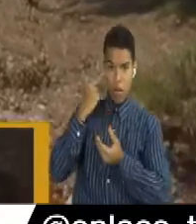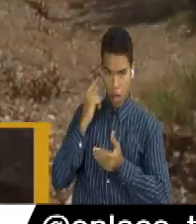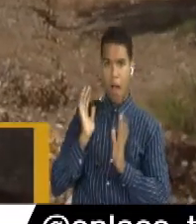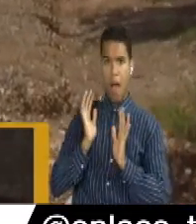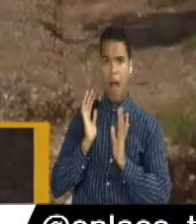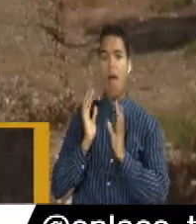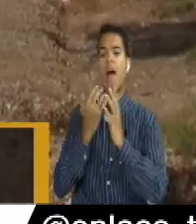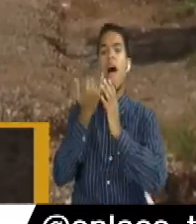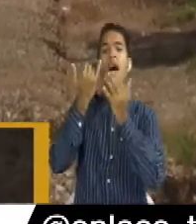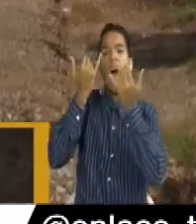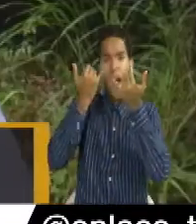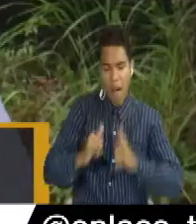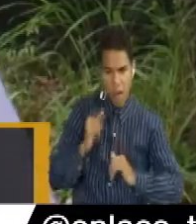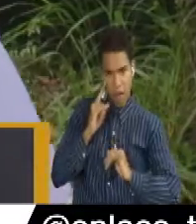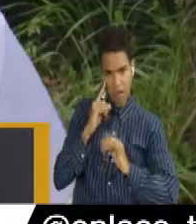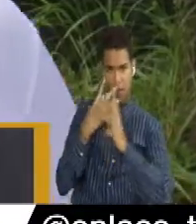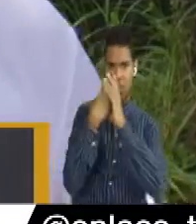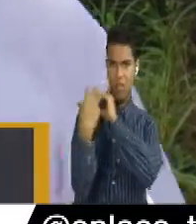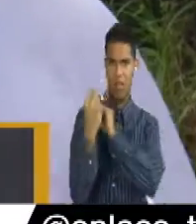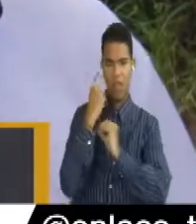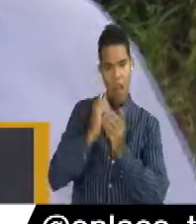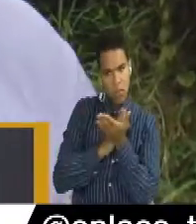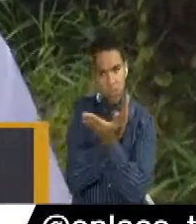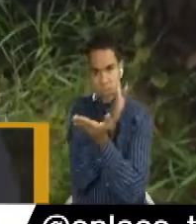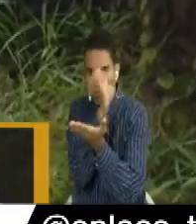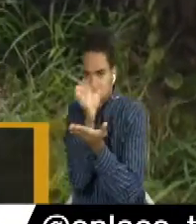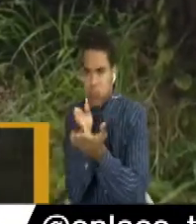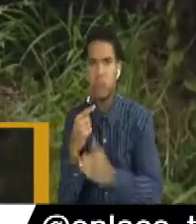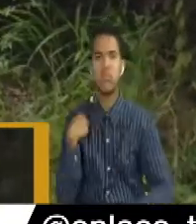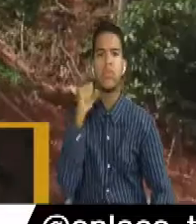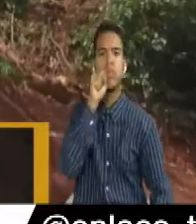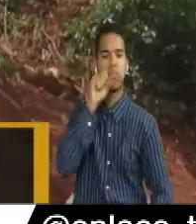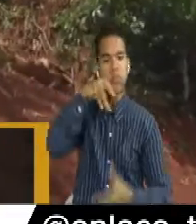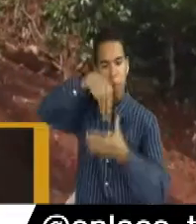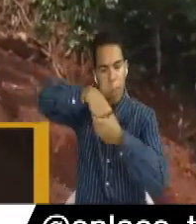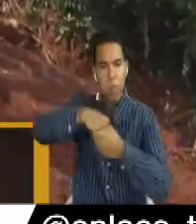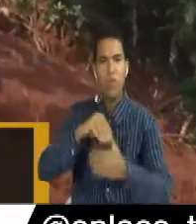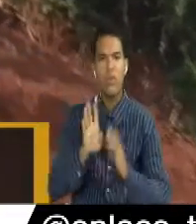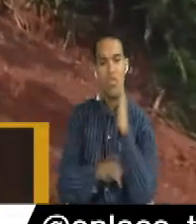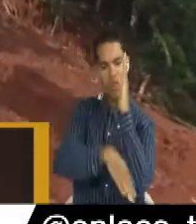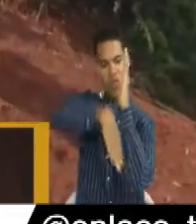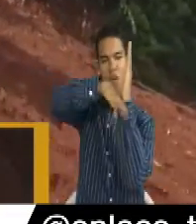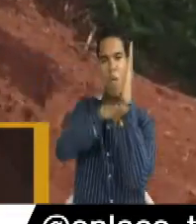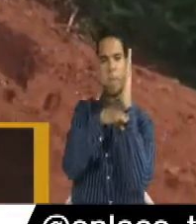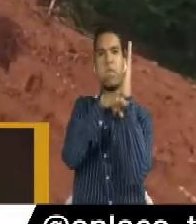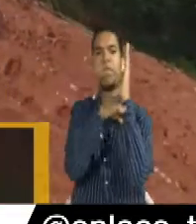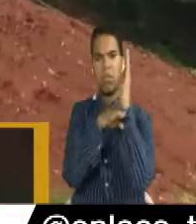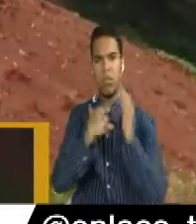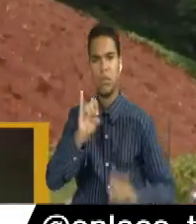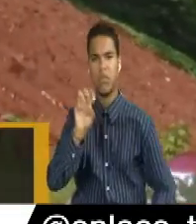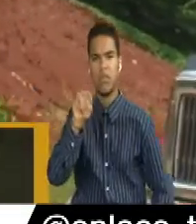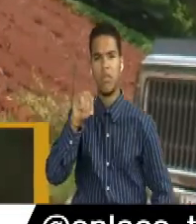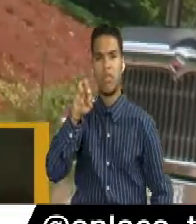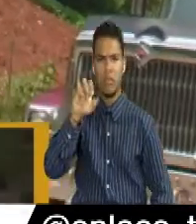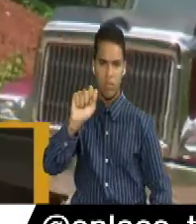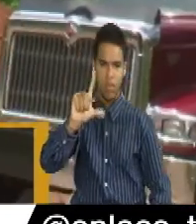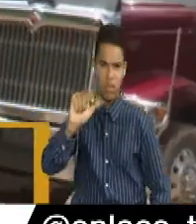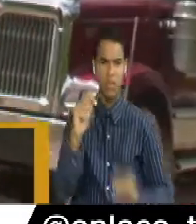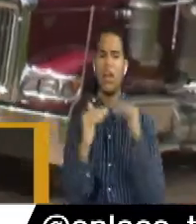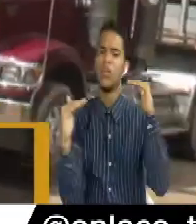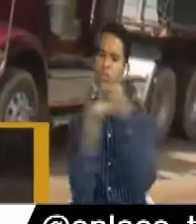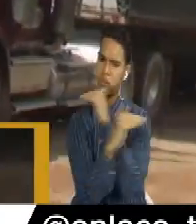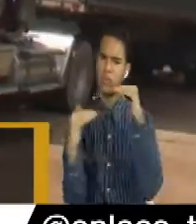segundo puerto más interesante de Sudamérica, como es el puerto Impala. Quienes padecen la situación en este camino de